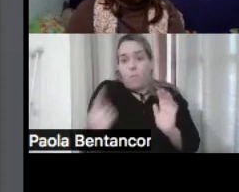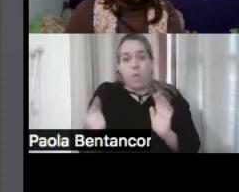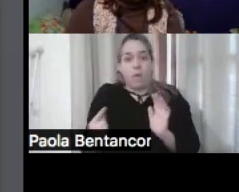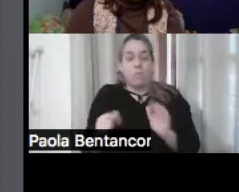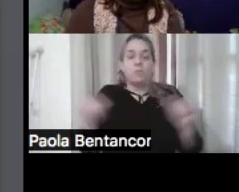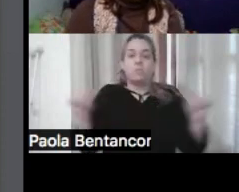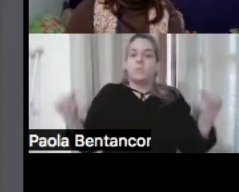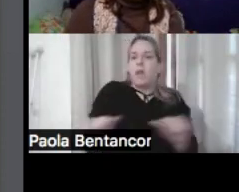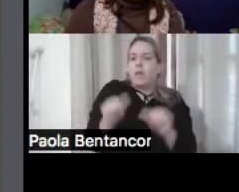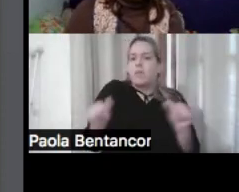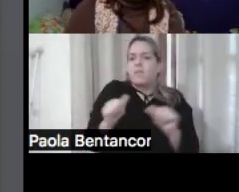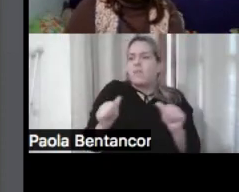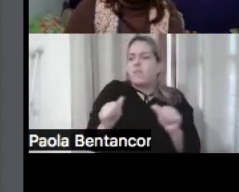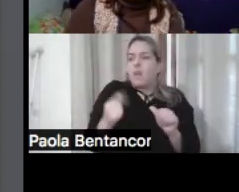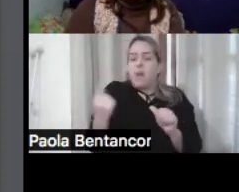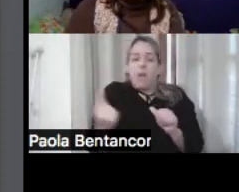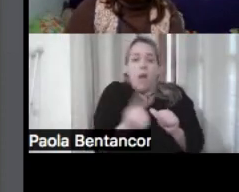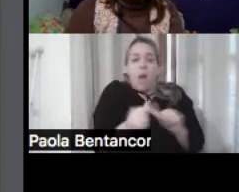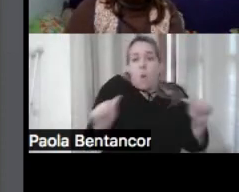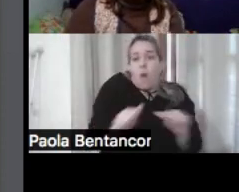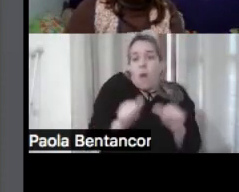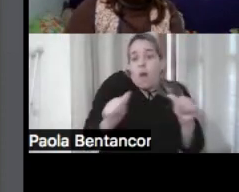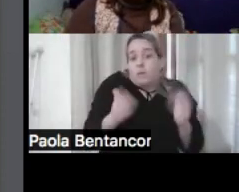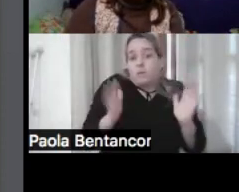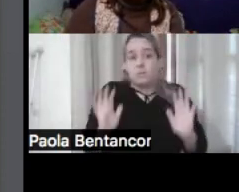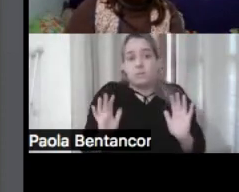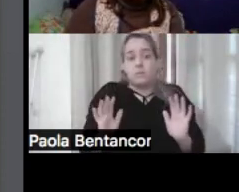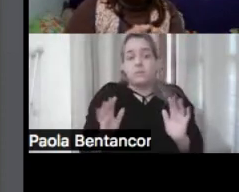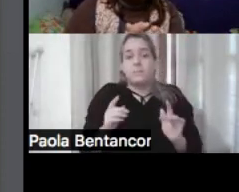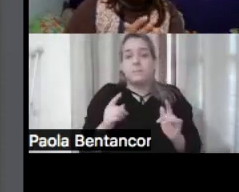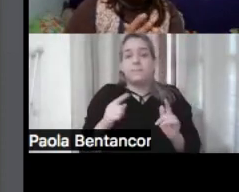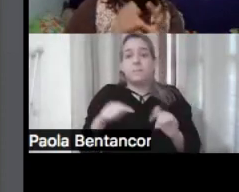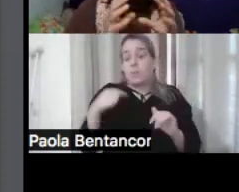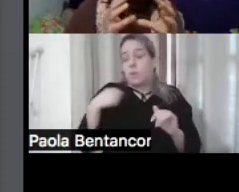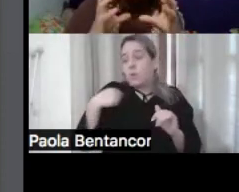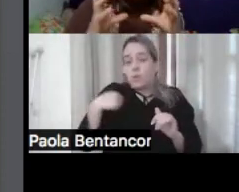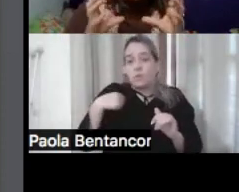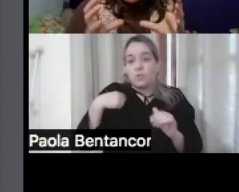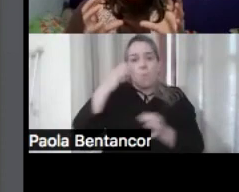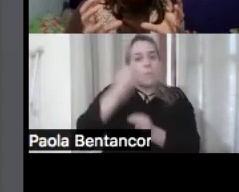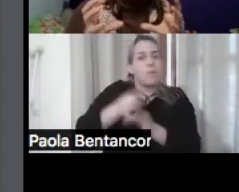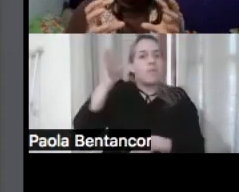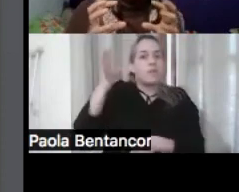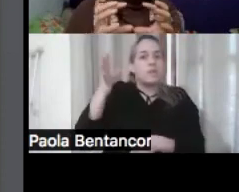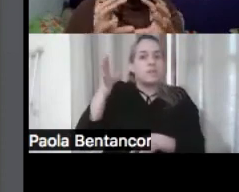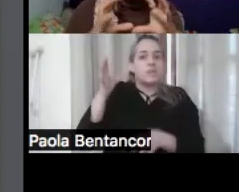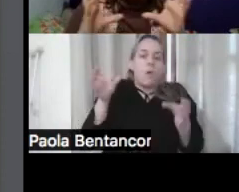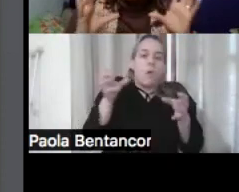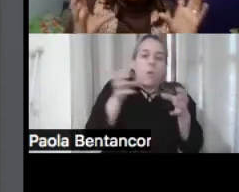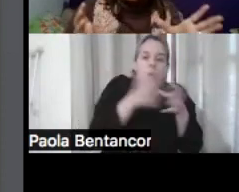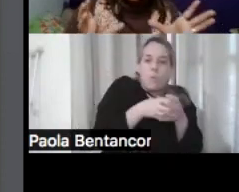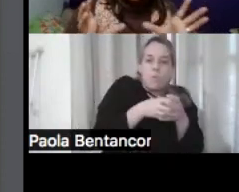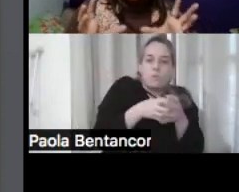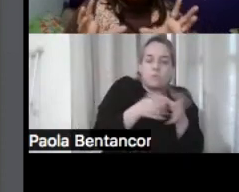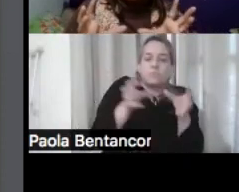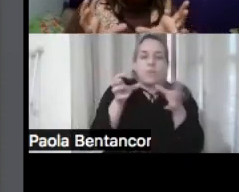dan significado a nuestra vida, y es todo lo que hacemos, pero los terapistas ocupacionales lo tenemos agrupado